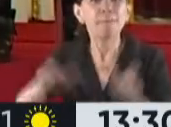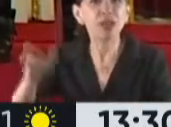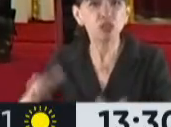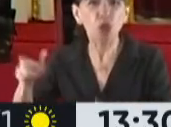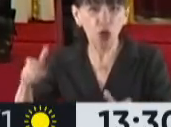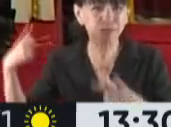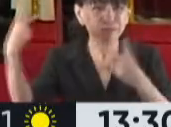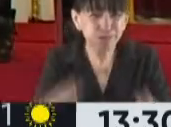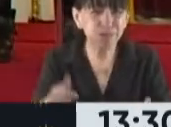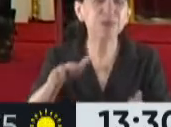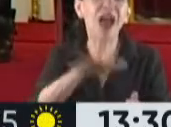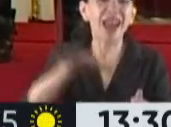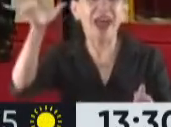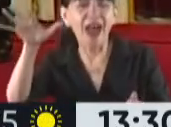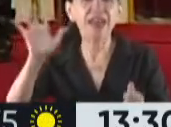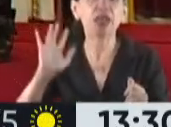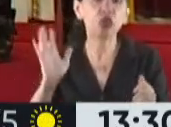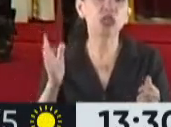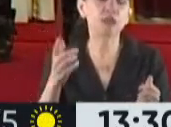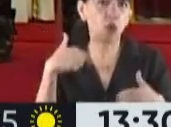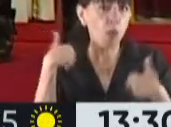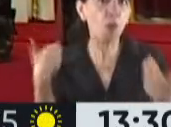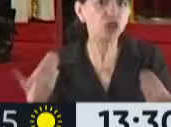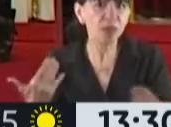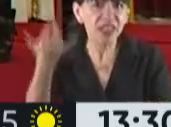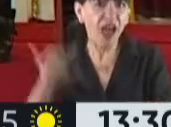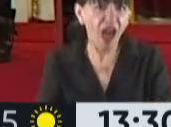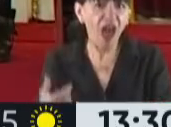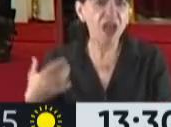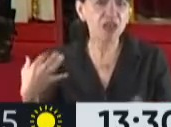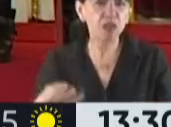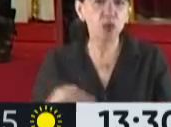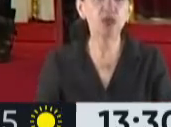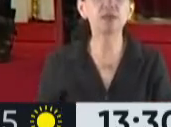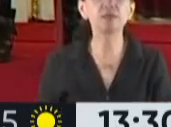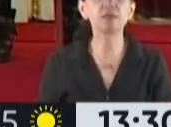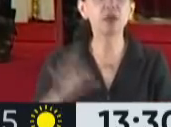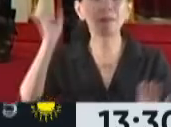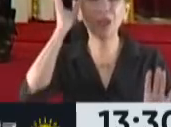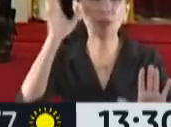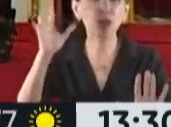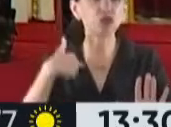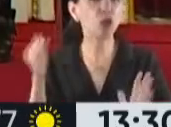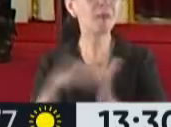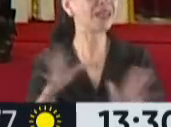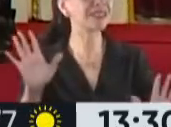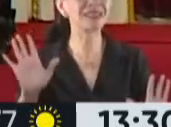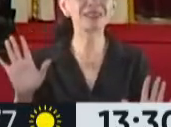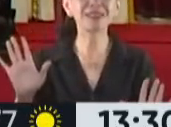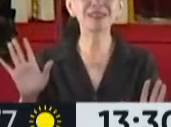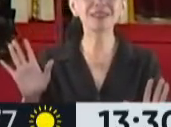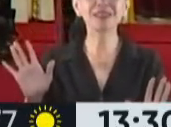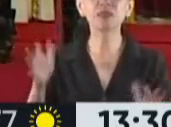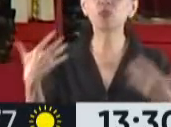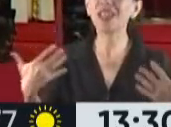así que para las personas y para las empresas es una gran oportunidad. Seguidamente formulará... ¿Puedo agregar algo? Porque por ahí se